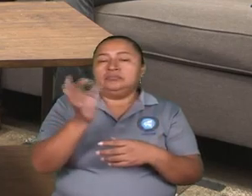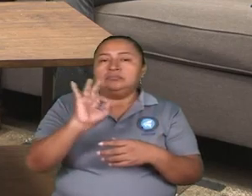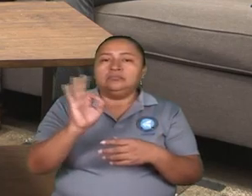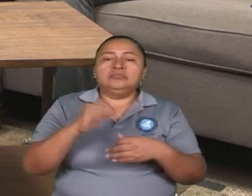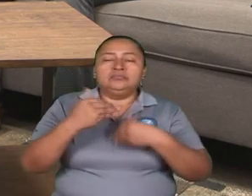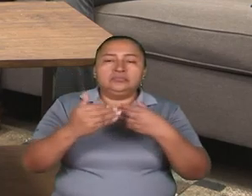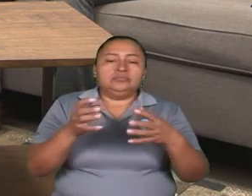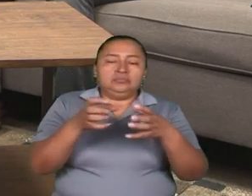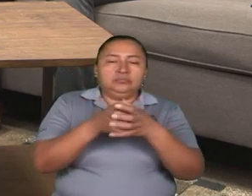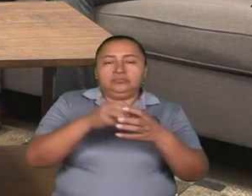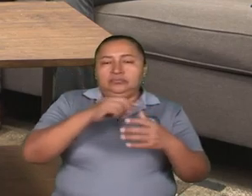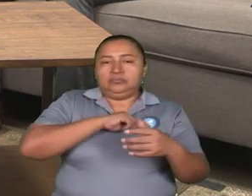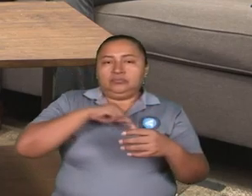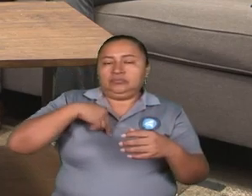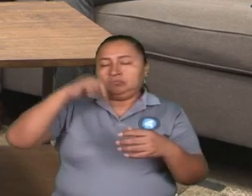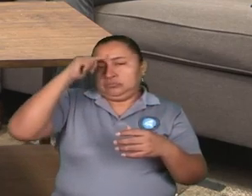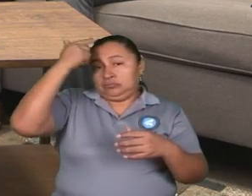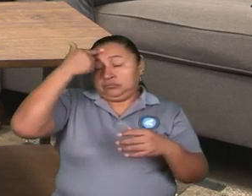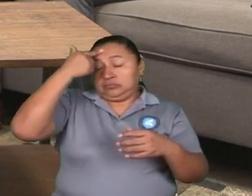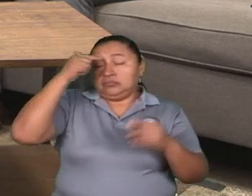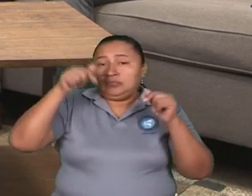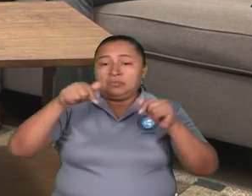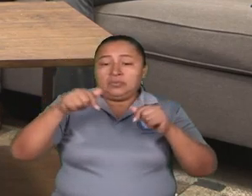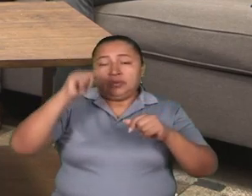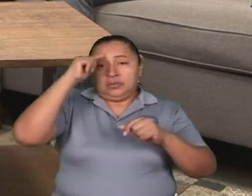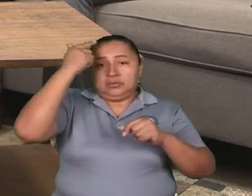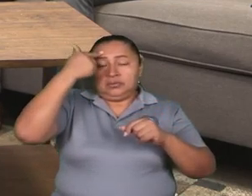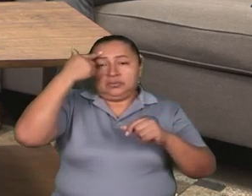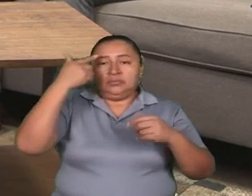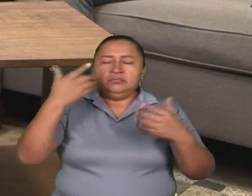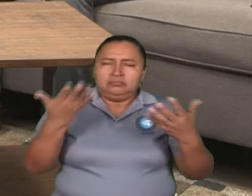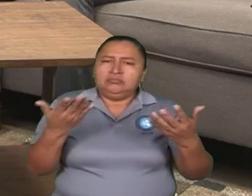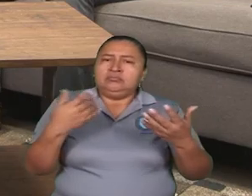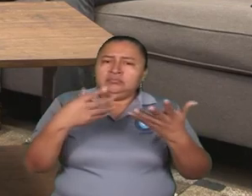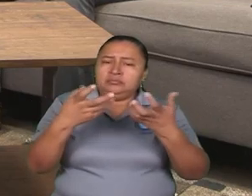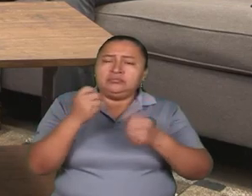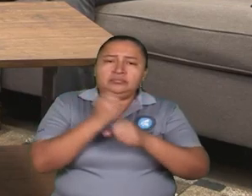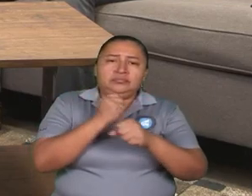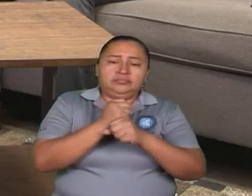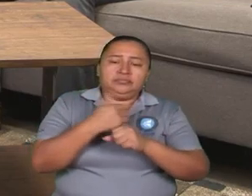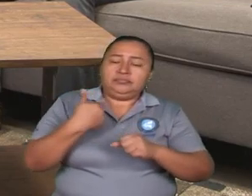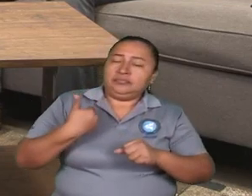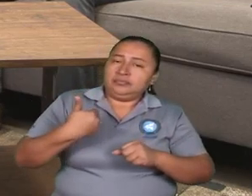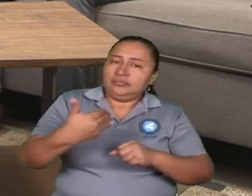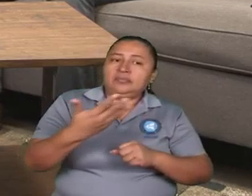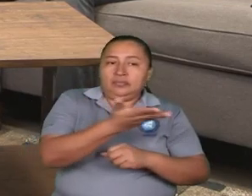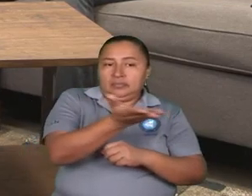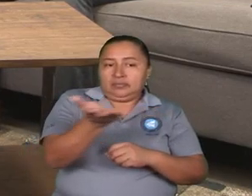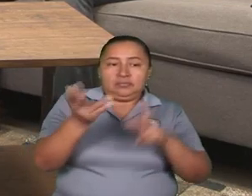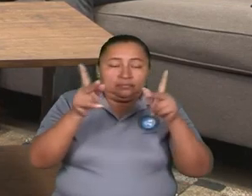comercio navideño, ¿cuál es la expectativa y cuál es el planteamiento en las reuniones que ustedes van trabajando? Me imagino que los comerciantes,